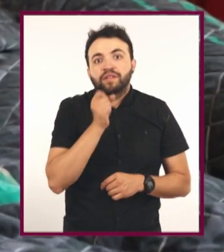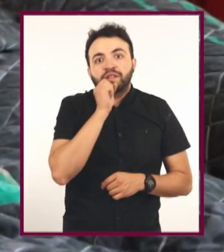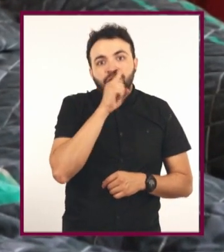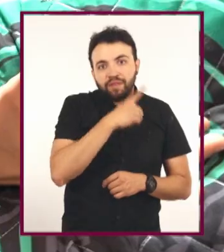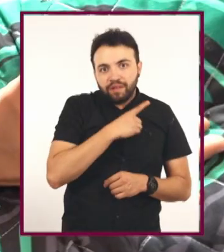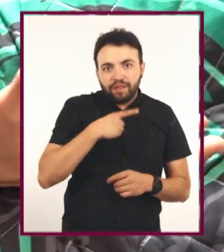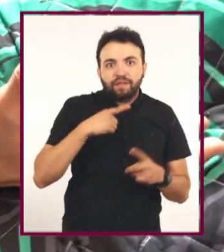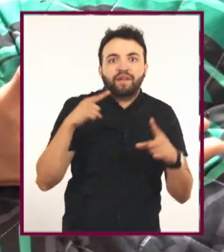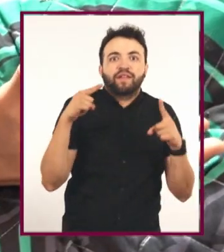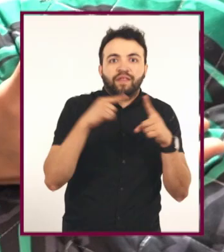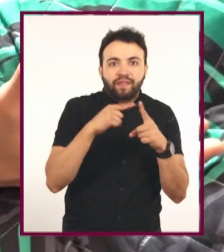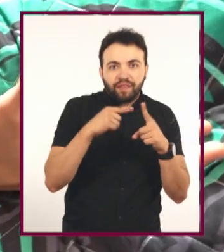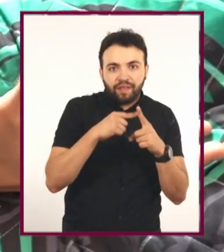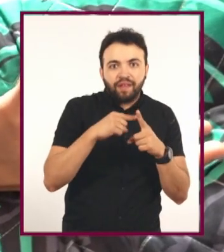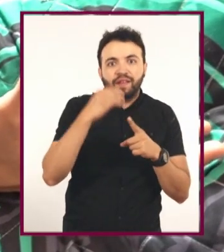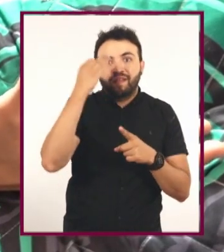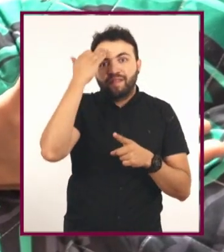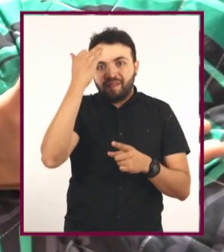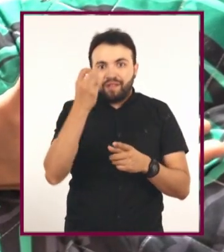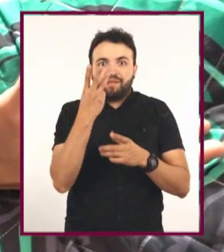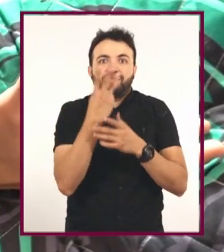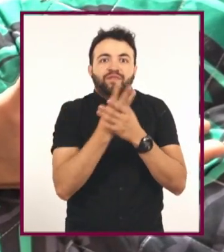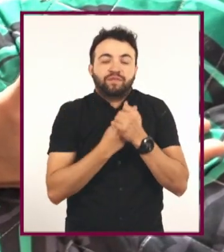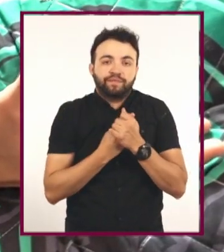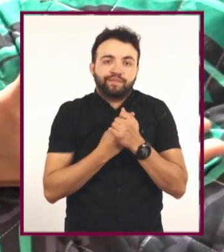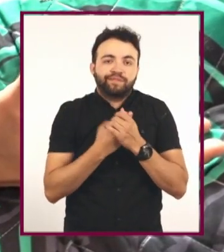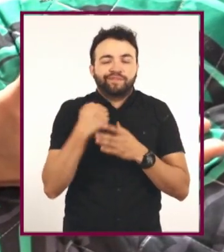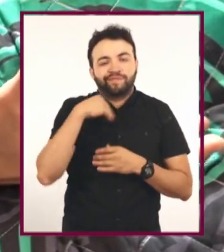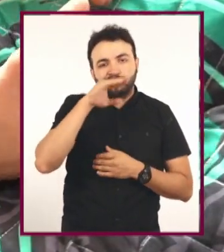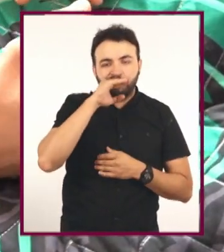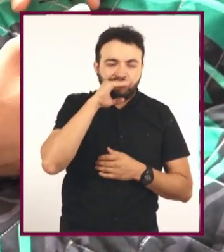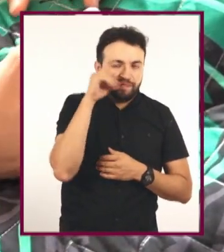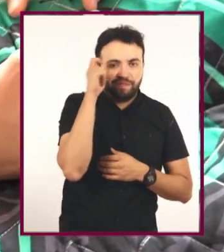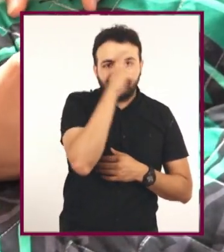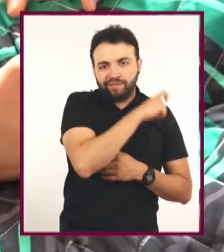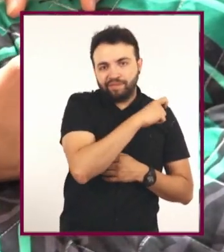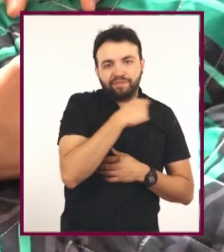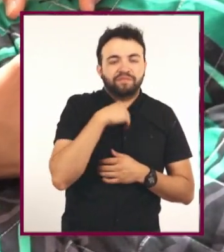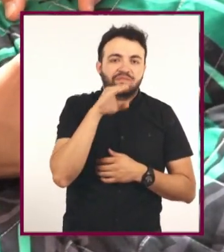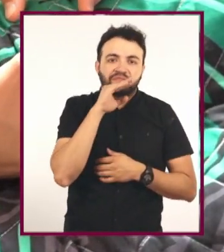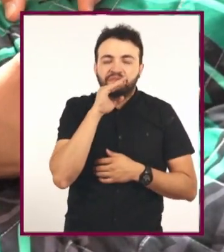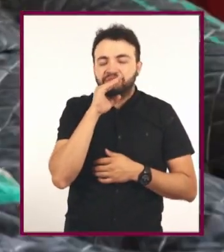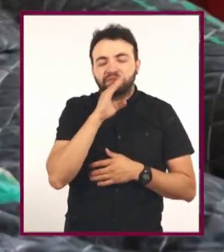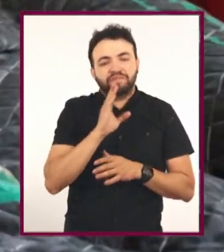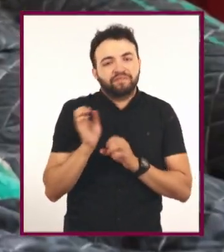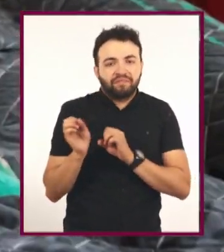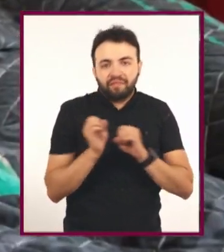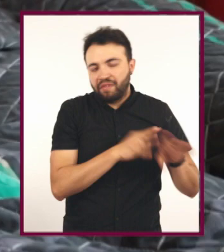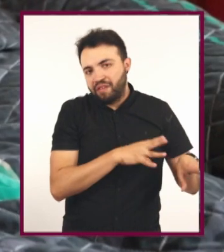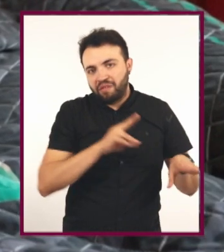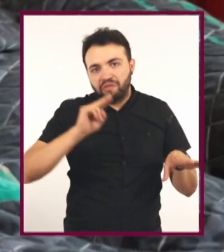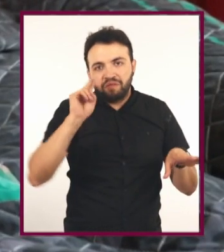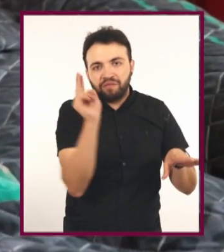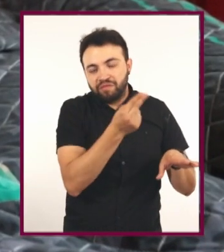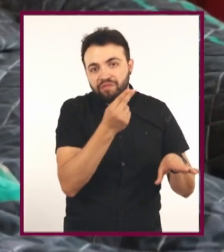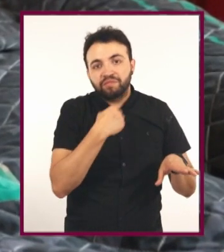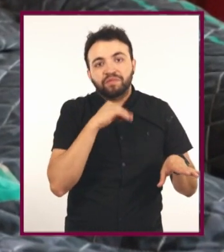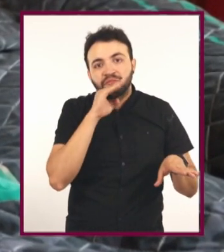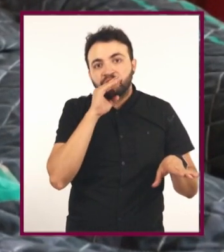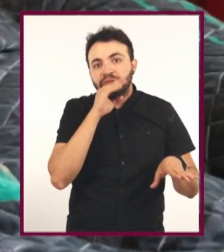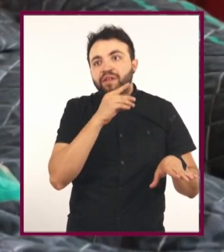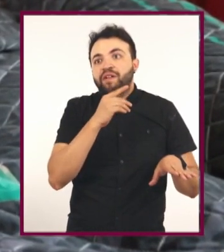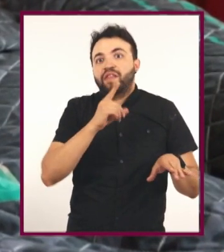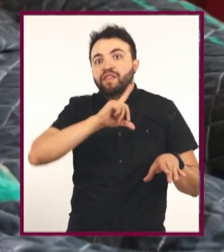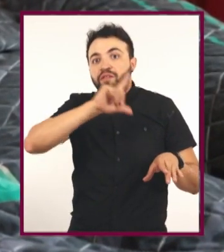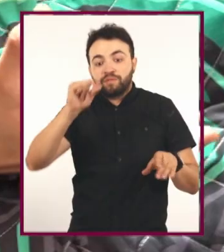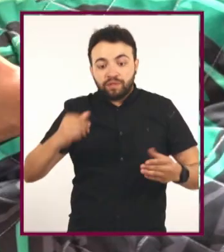la universidad. Para mi mamá también fue muy difícil seguir estudiando. Ella dejó la universidad y tuvo que empezar a trabajar mientras dejaba a mi